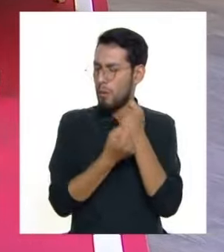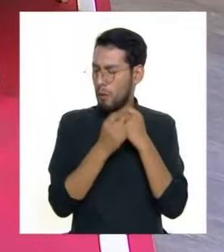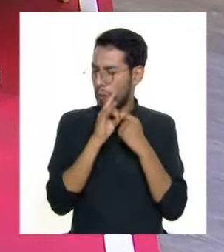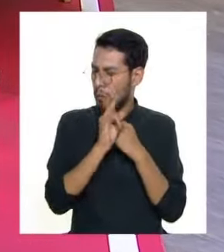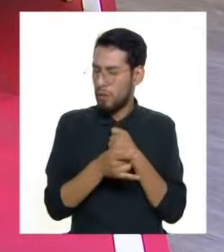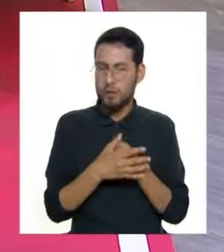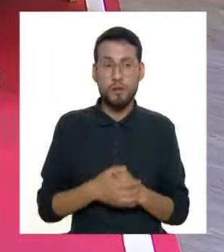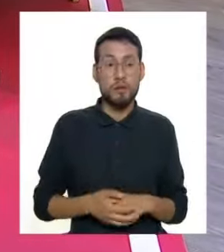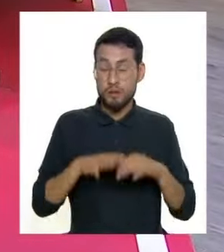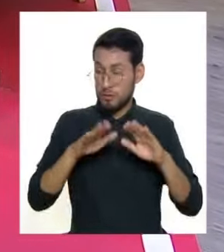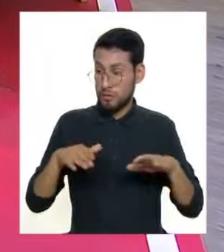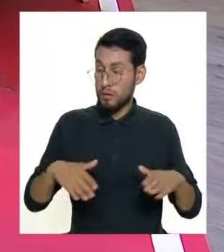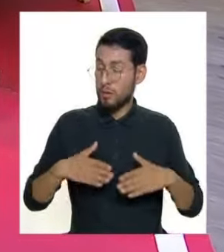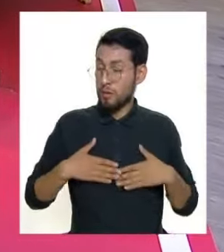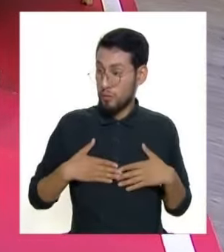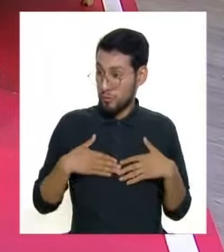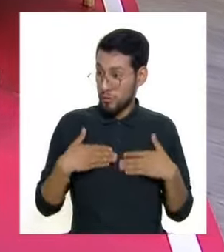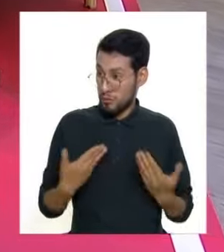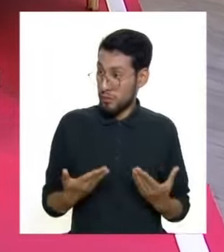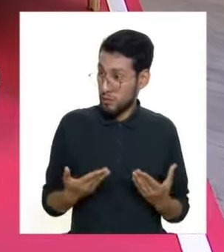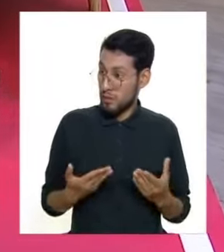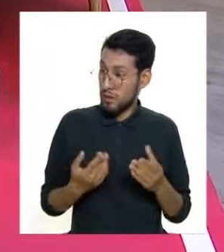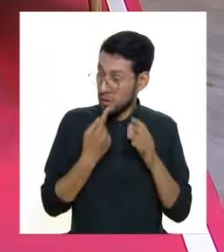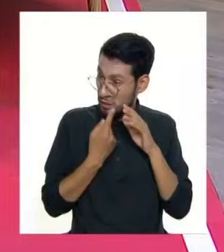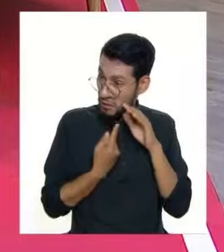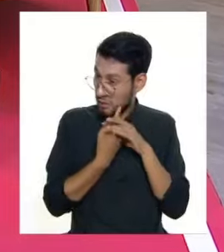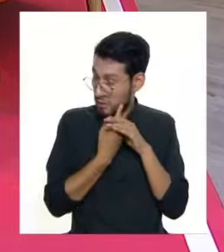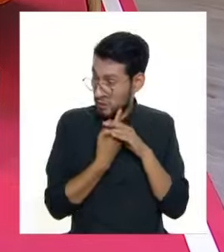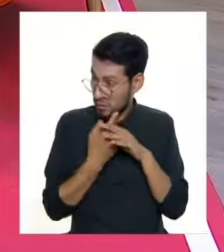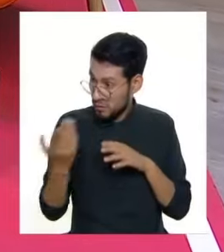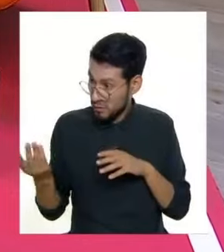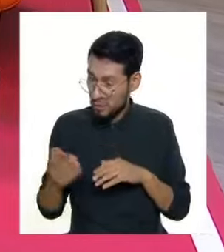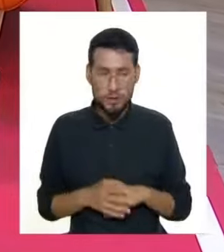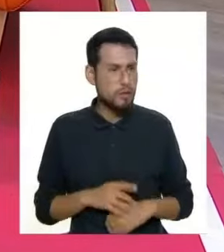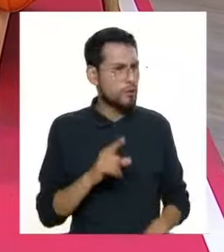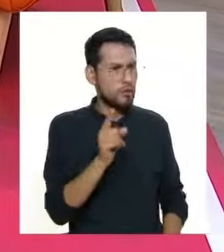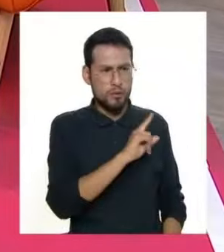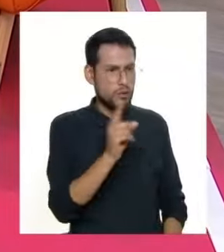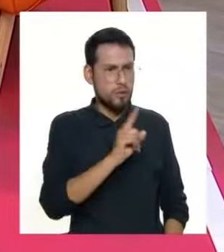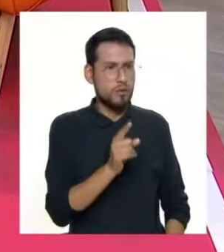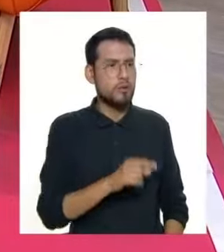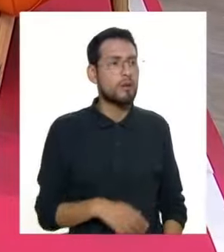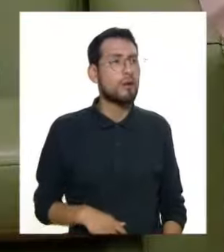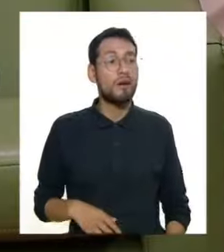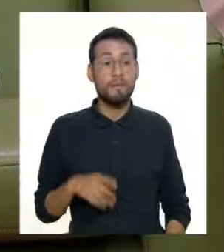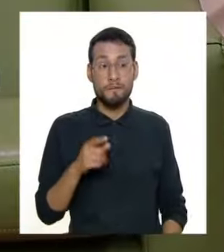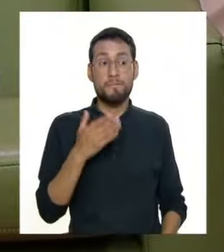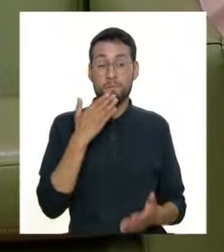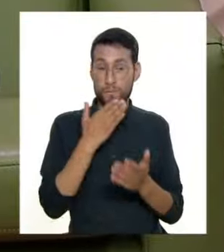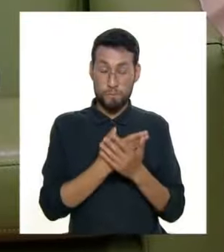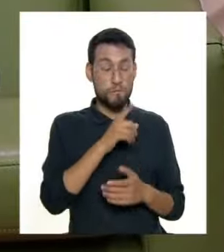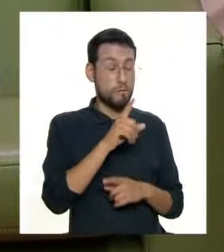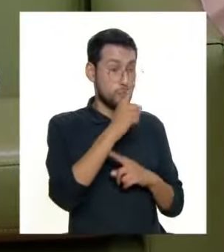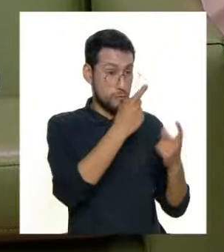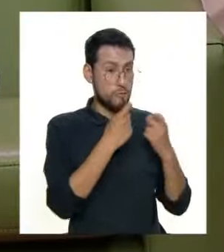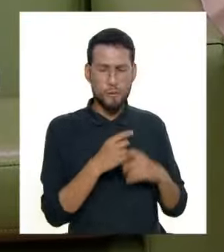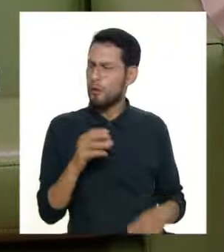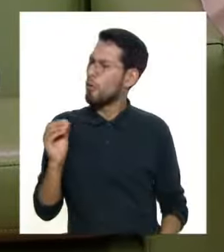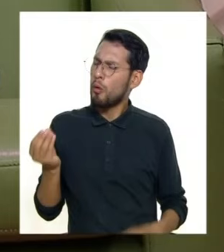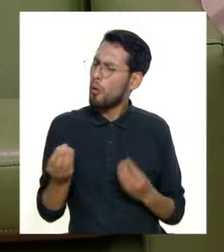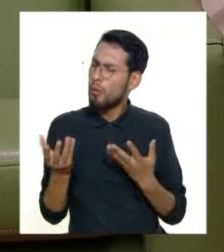Ya. ¿Los niños pueden tener implantes dentales? No. Ajá, sí. No. Buena pregunta. Excelente pregunta, de verdad. ¿Y